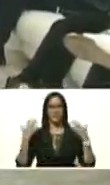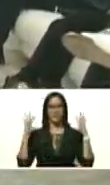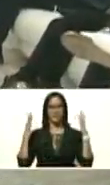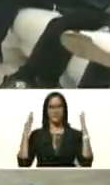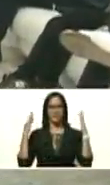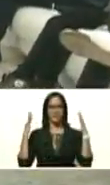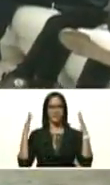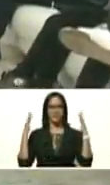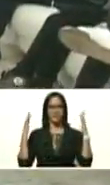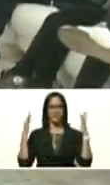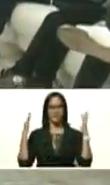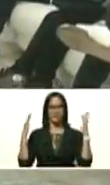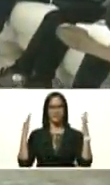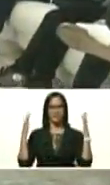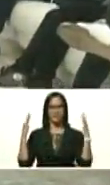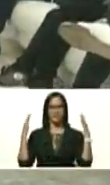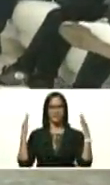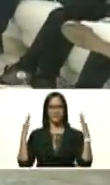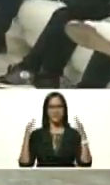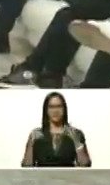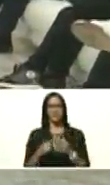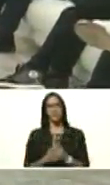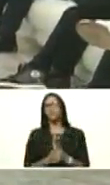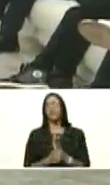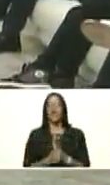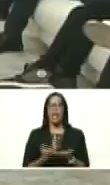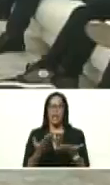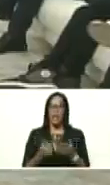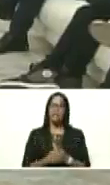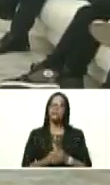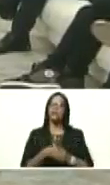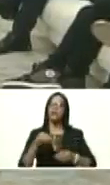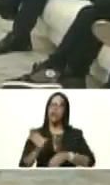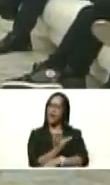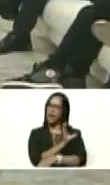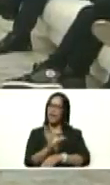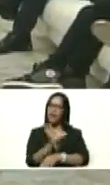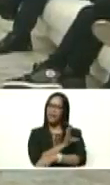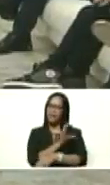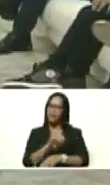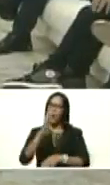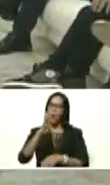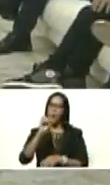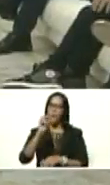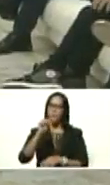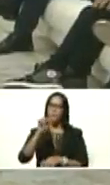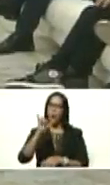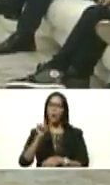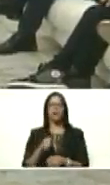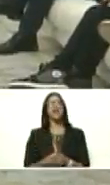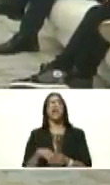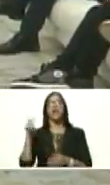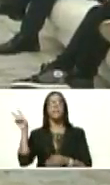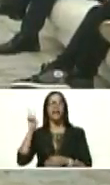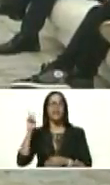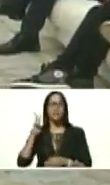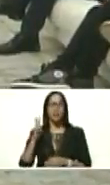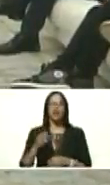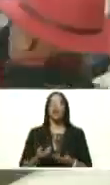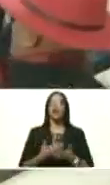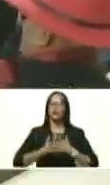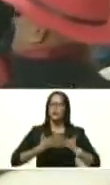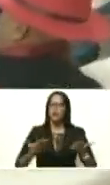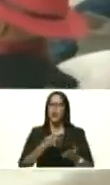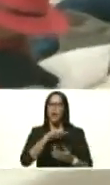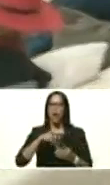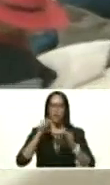Bravo, bravo. Es la interpretación del merenguero Bonnie Cepeda en Venezuela, dedicado a nuestro